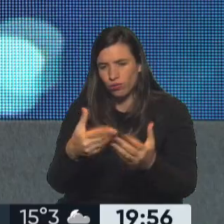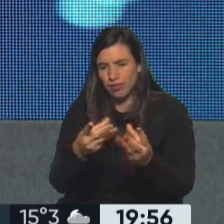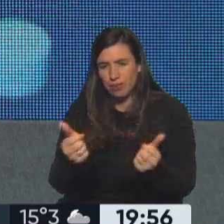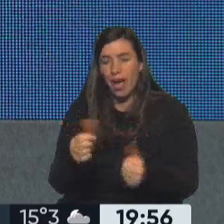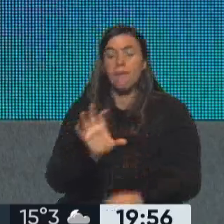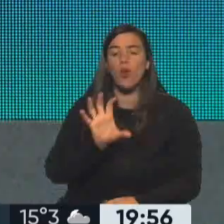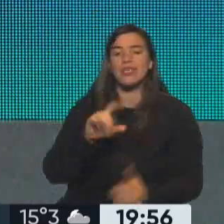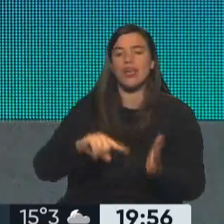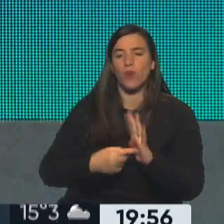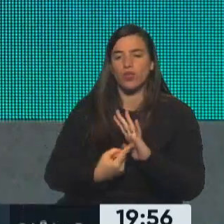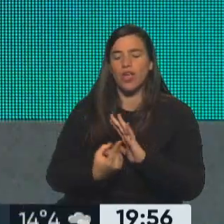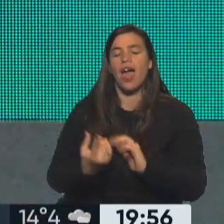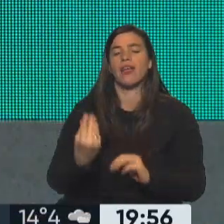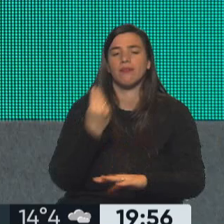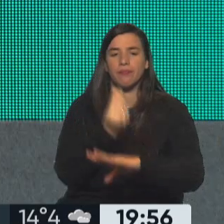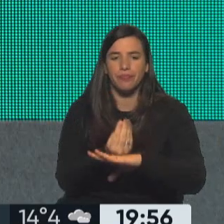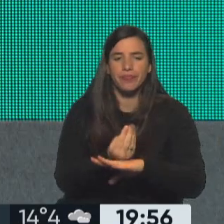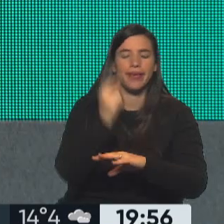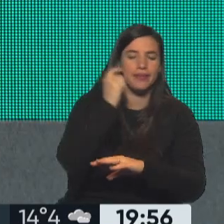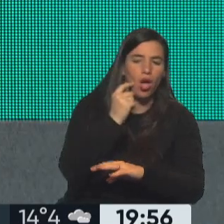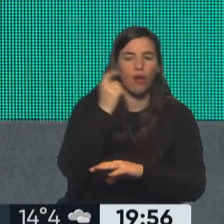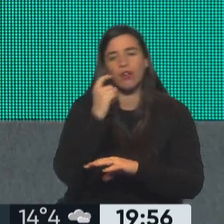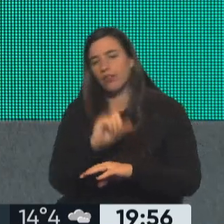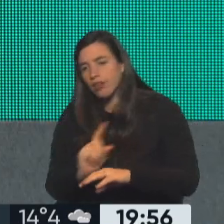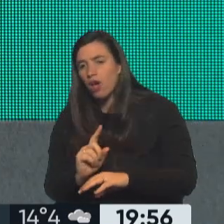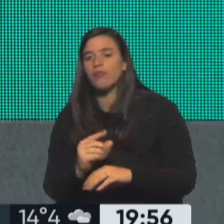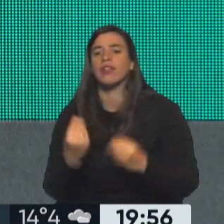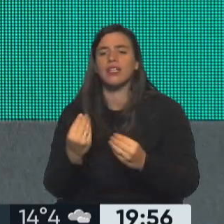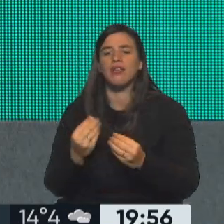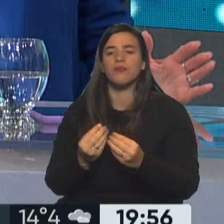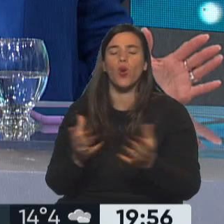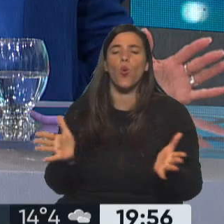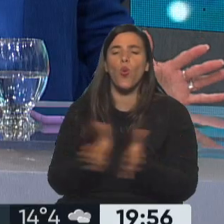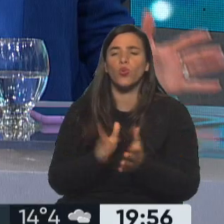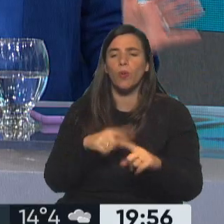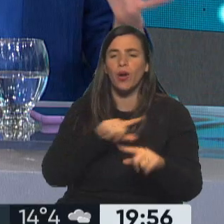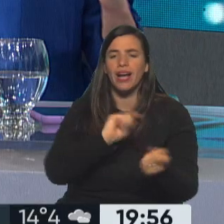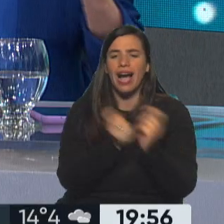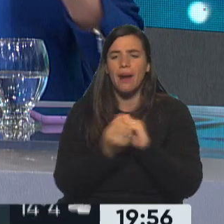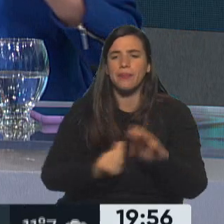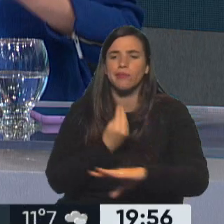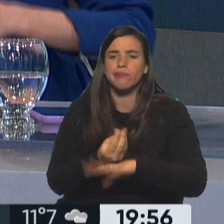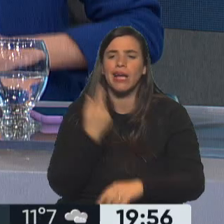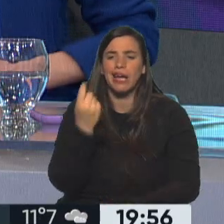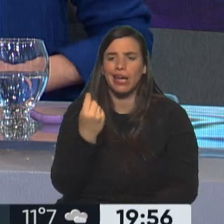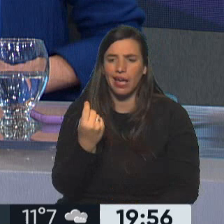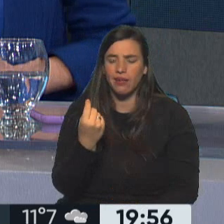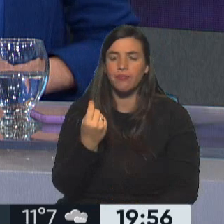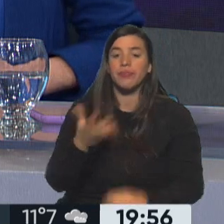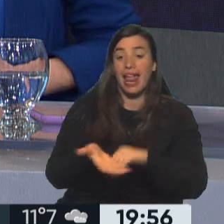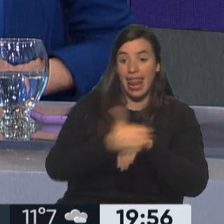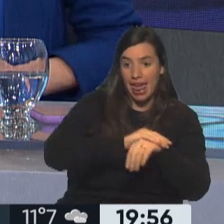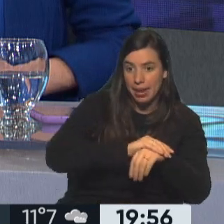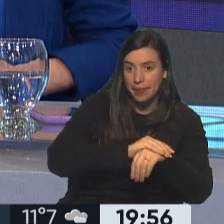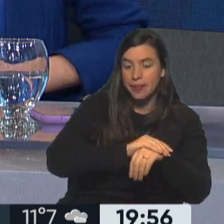del frente, que Kicillof y no Kicillof. Los Juntos por el Cambio, ¿qué quieren hacer ahí? Bueno, ahí ya hay un candidato que responde, Horacio Rodríguez Larreta,